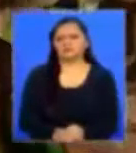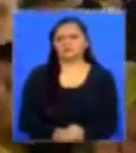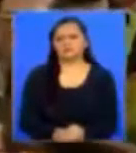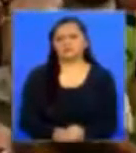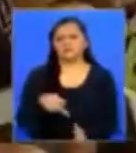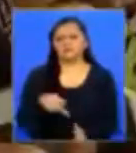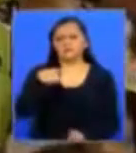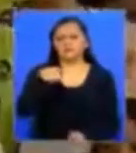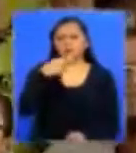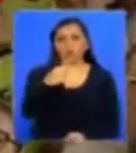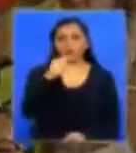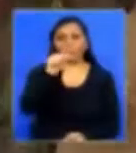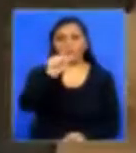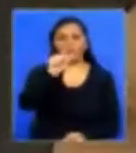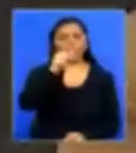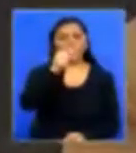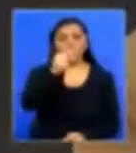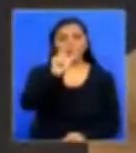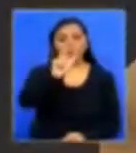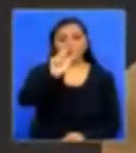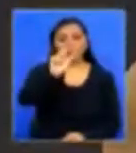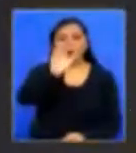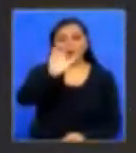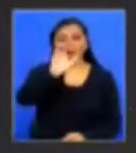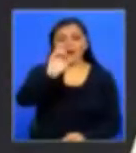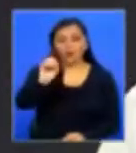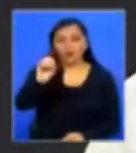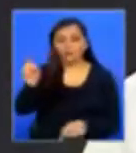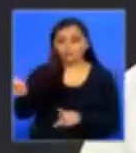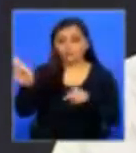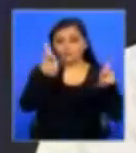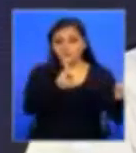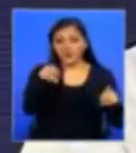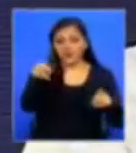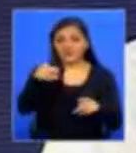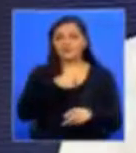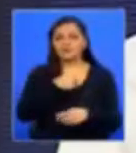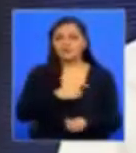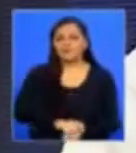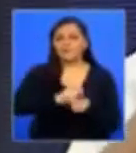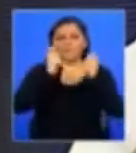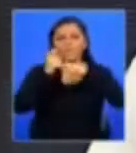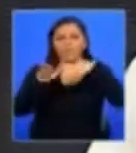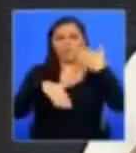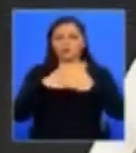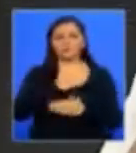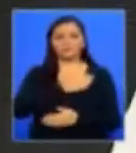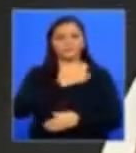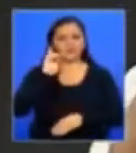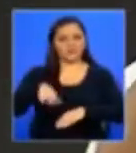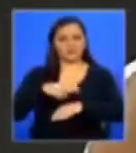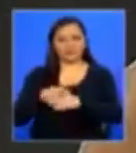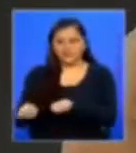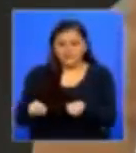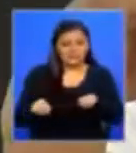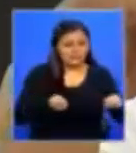Hualtaco, nosotros, por la intervención territorial integral, regeneramos totalmente Puerto Hualtaco, que era un desastre,